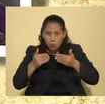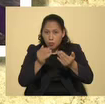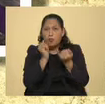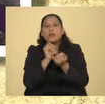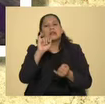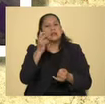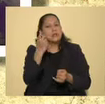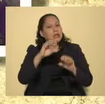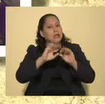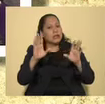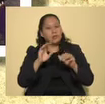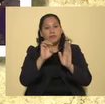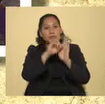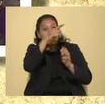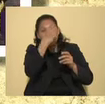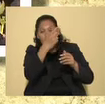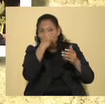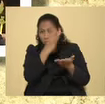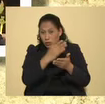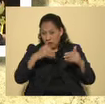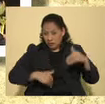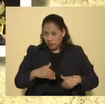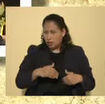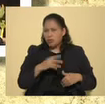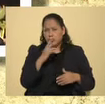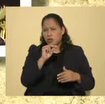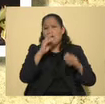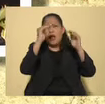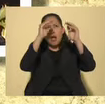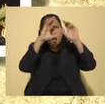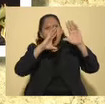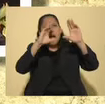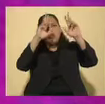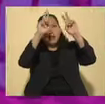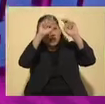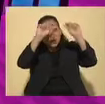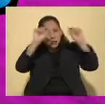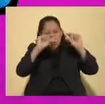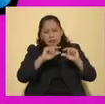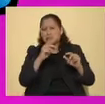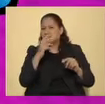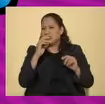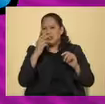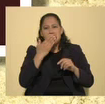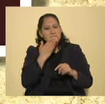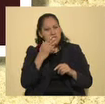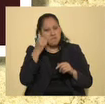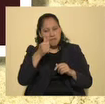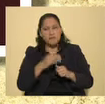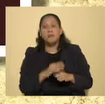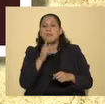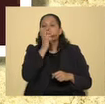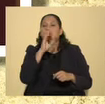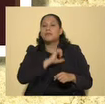no solo esta obra, me parece que hay varias obras en la cartelera que tienen muy, muy buen nivel. ¿Tu palabra favorita?